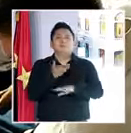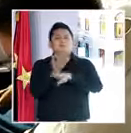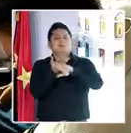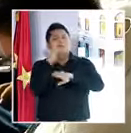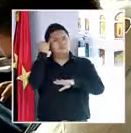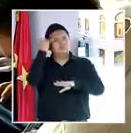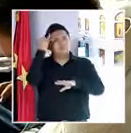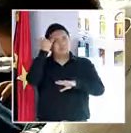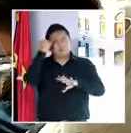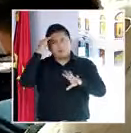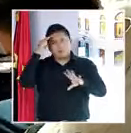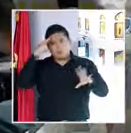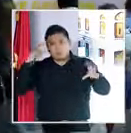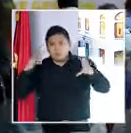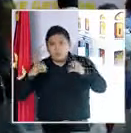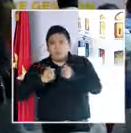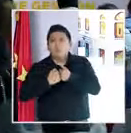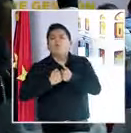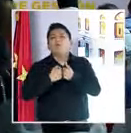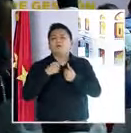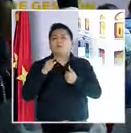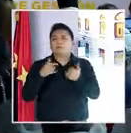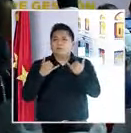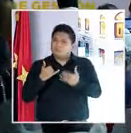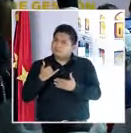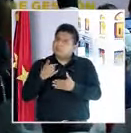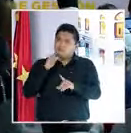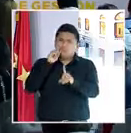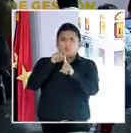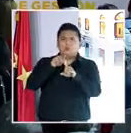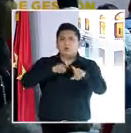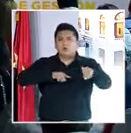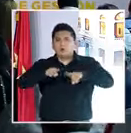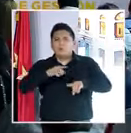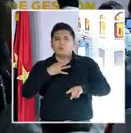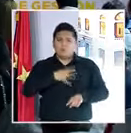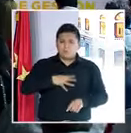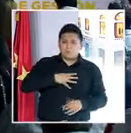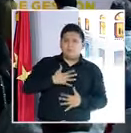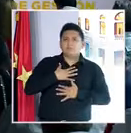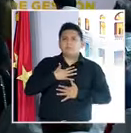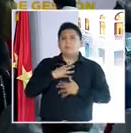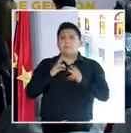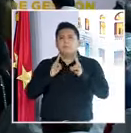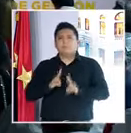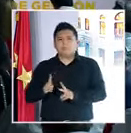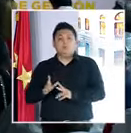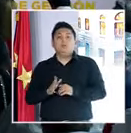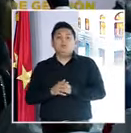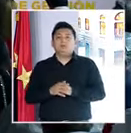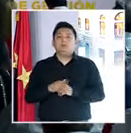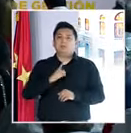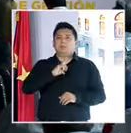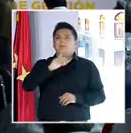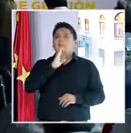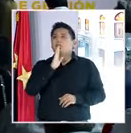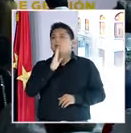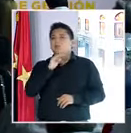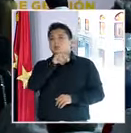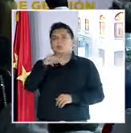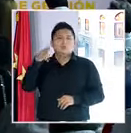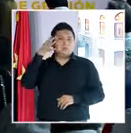busca apalancar las competencias de cada uno de los servidores públicos y de los líderes del